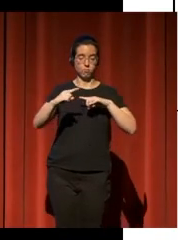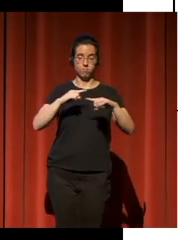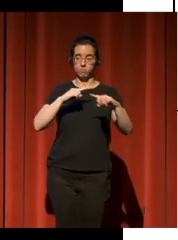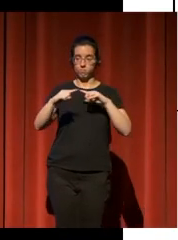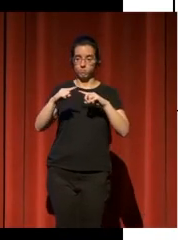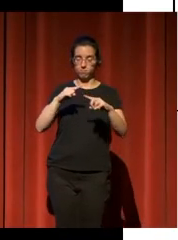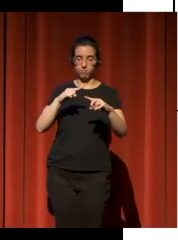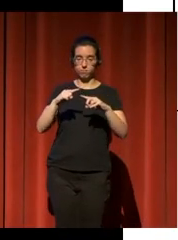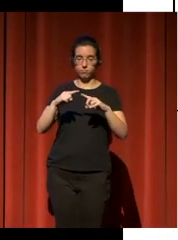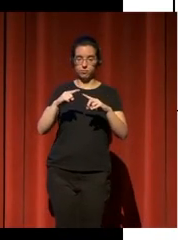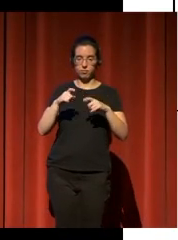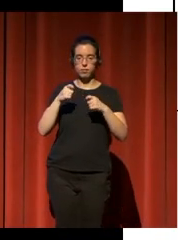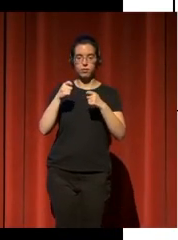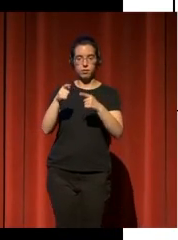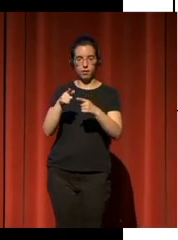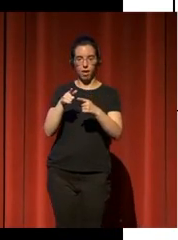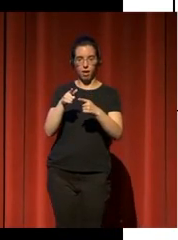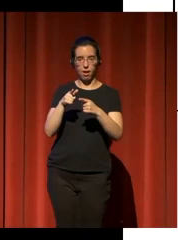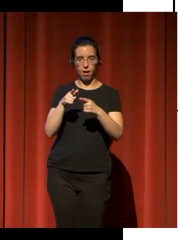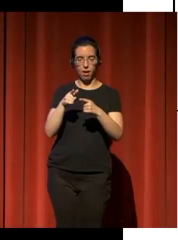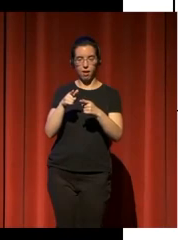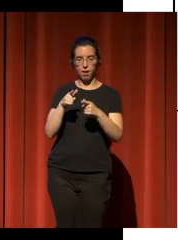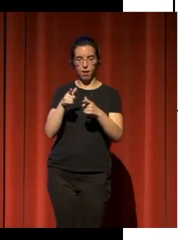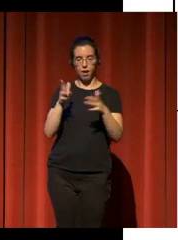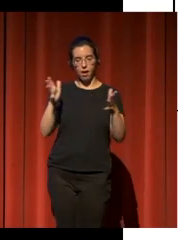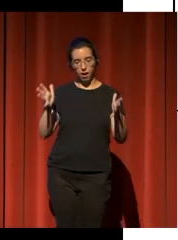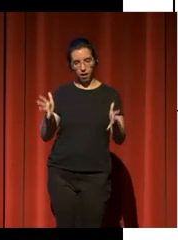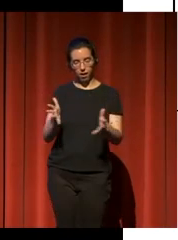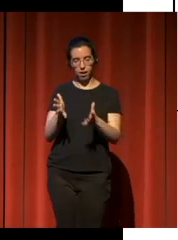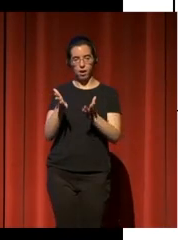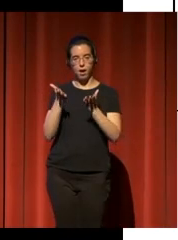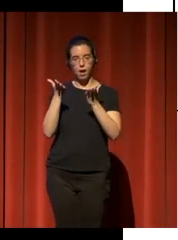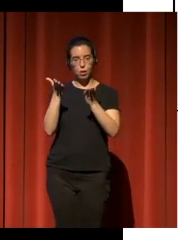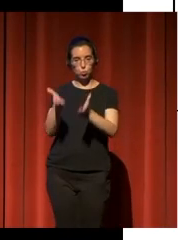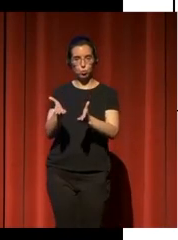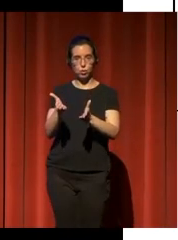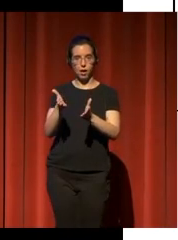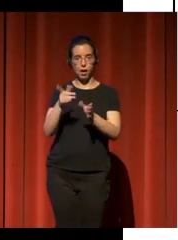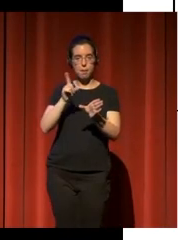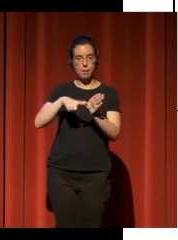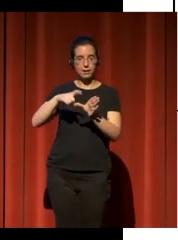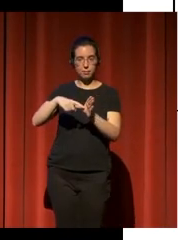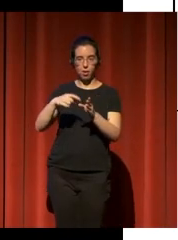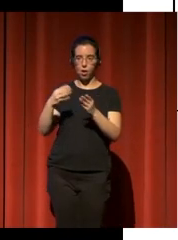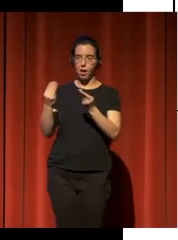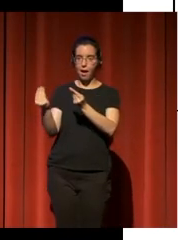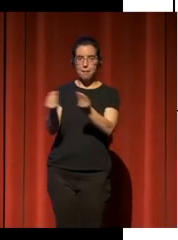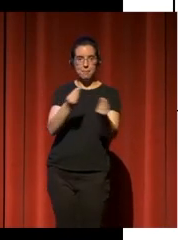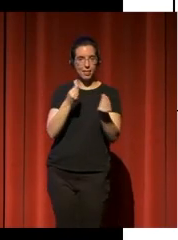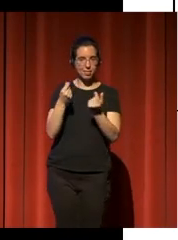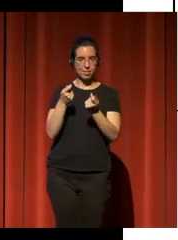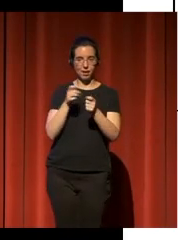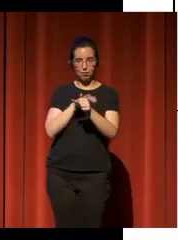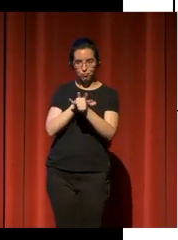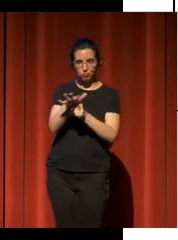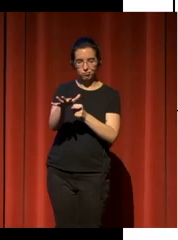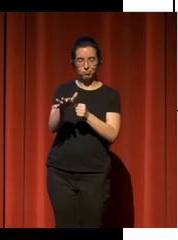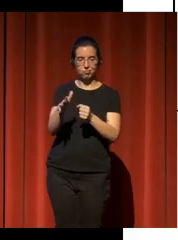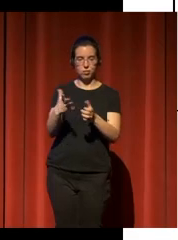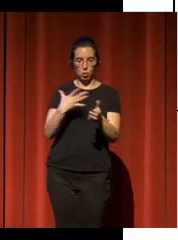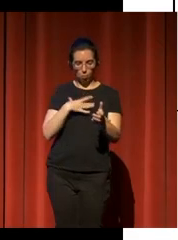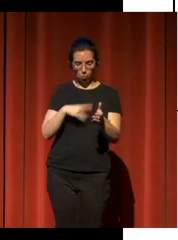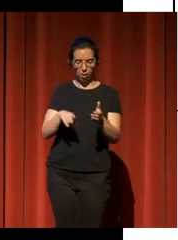eh favorecedor de la participación si queréis que pone ahí bajo o que promueven un clima un ambiente que donde pueden